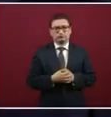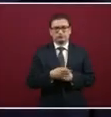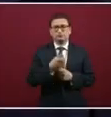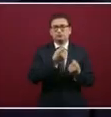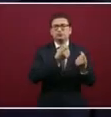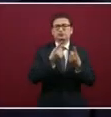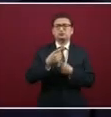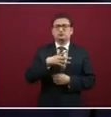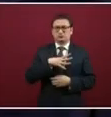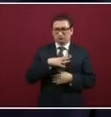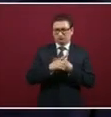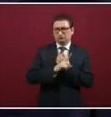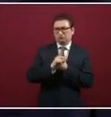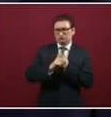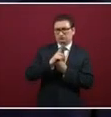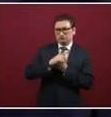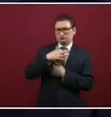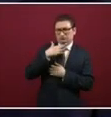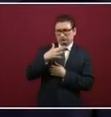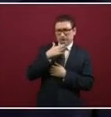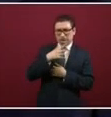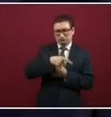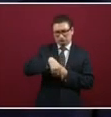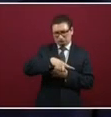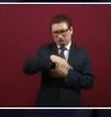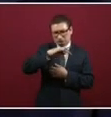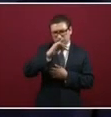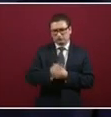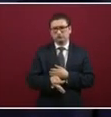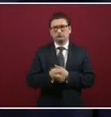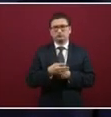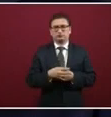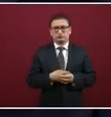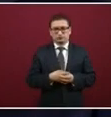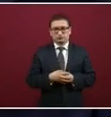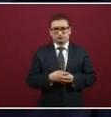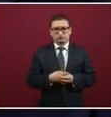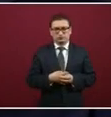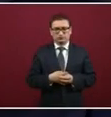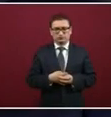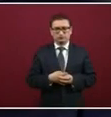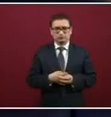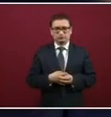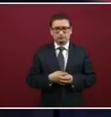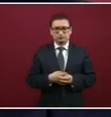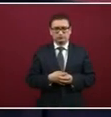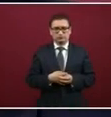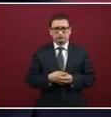problema, una especie de